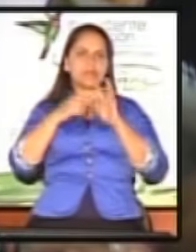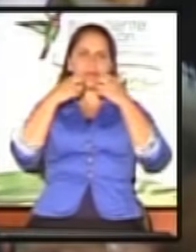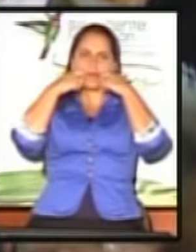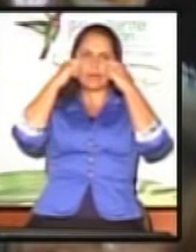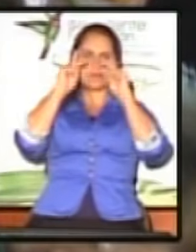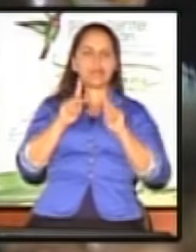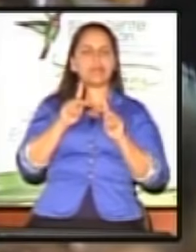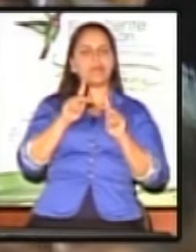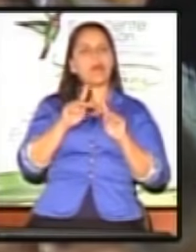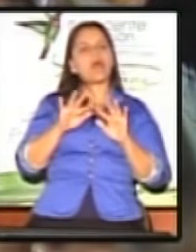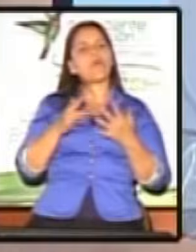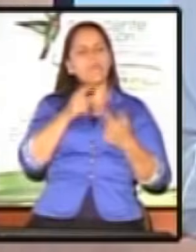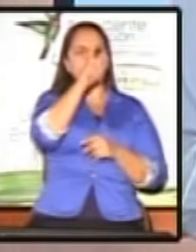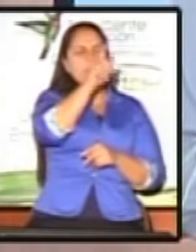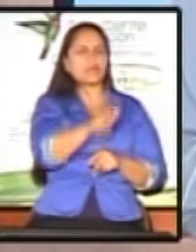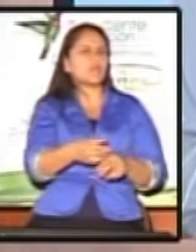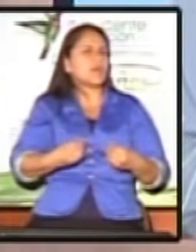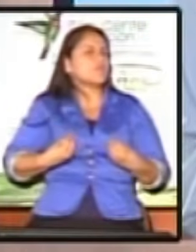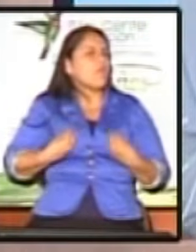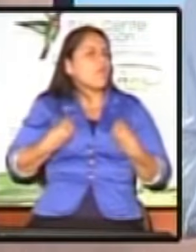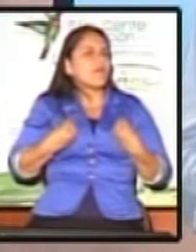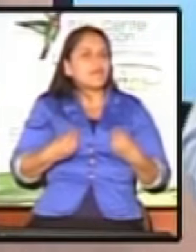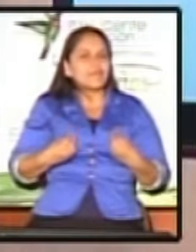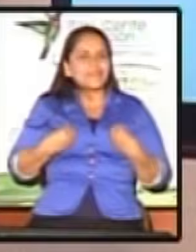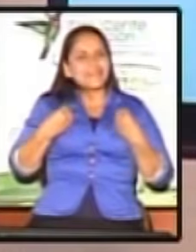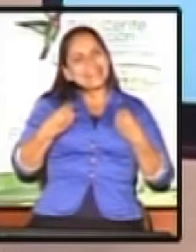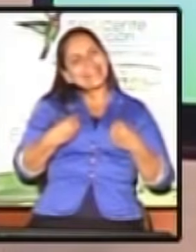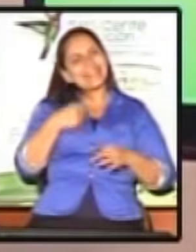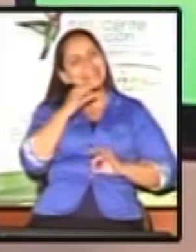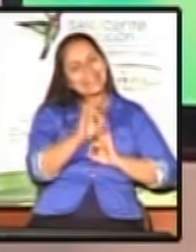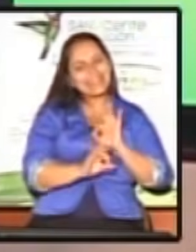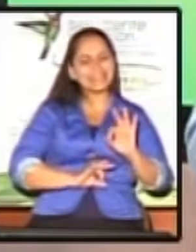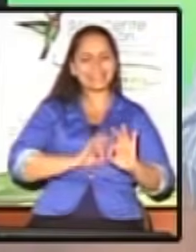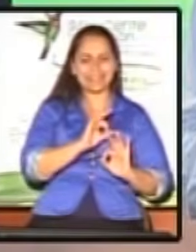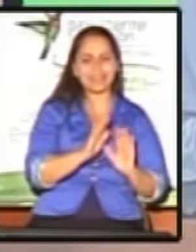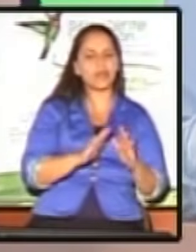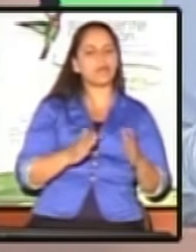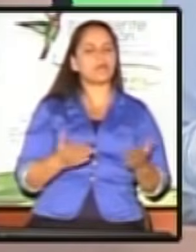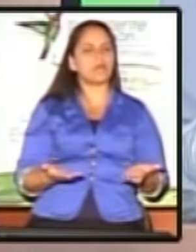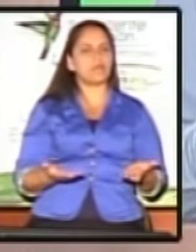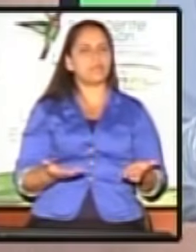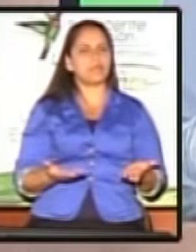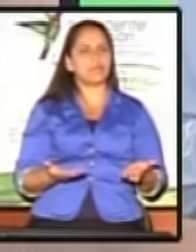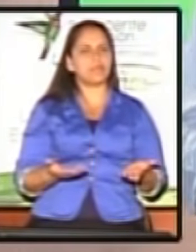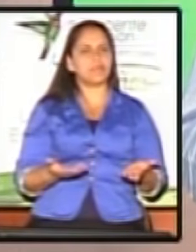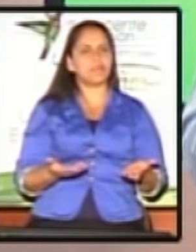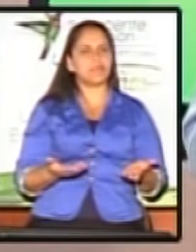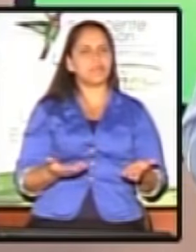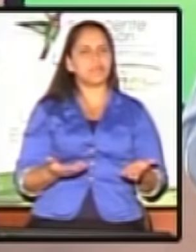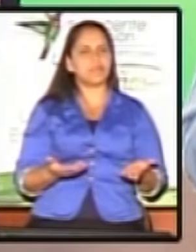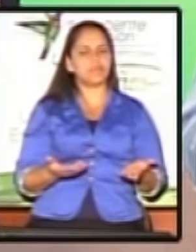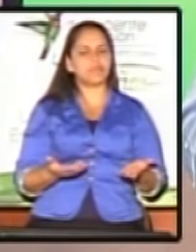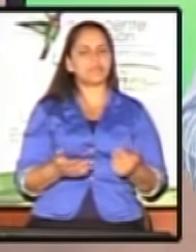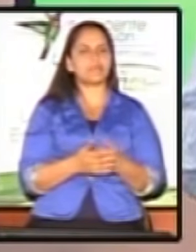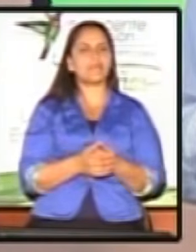al otro cuando es la situación poco esperanzadora y supuestamente está la muerte a la